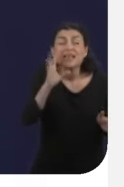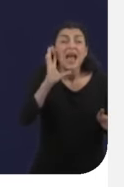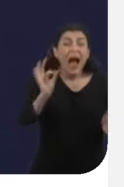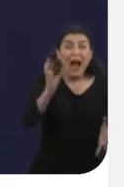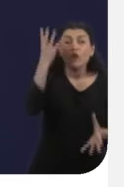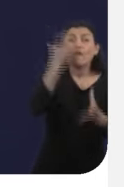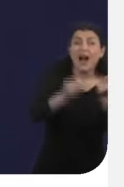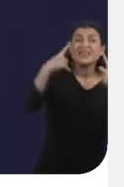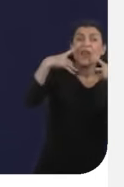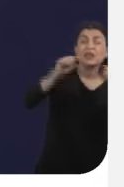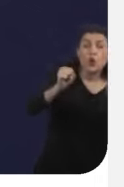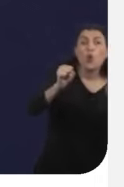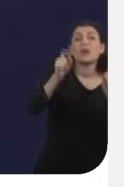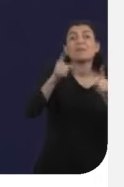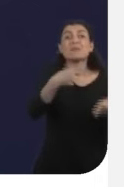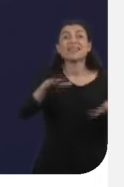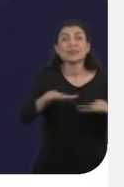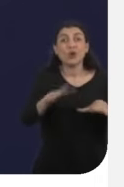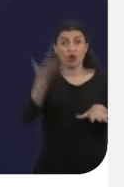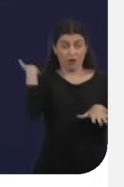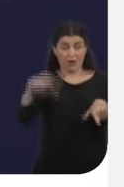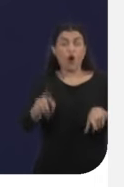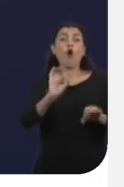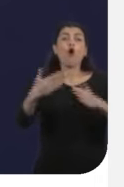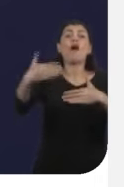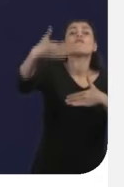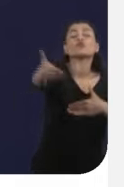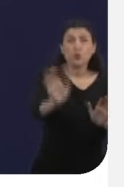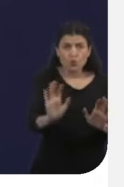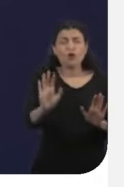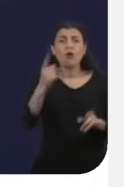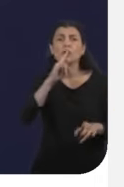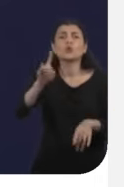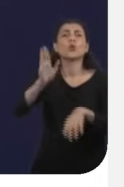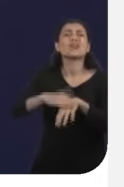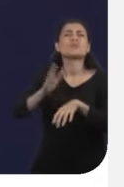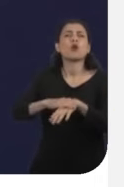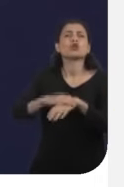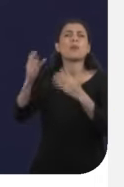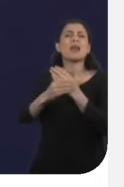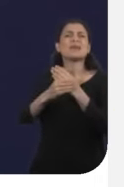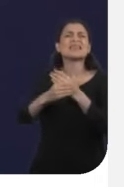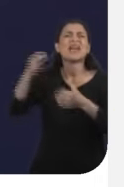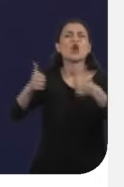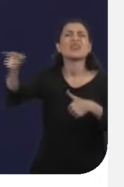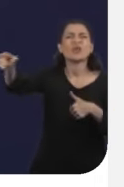actuación de este o de cualquier otro operativo es el propio Ministerio de seguridad con sus actuaciones o con sus investigaciones